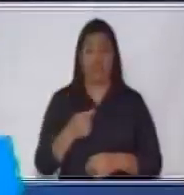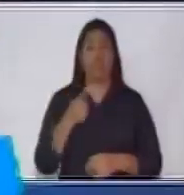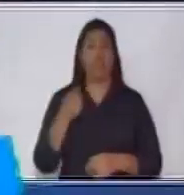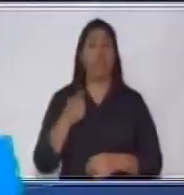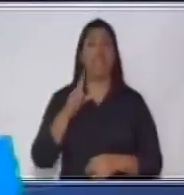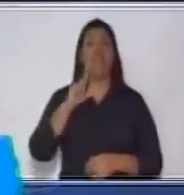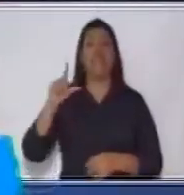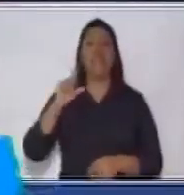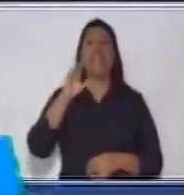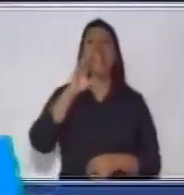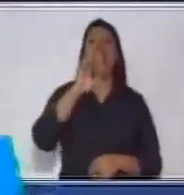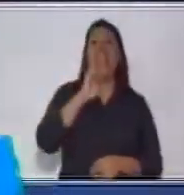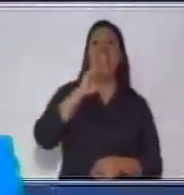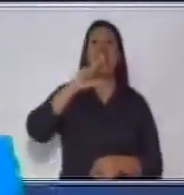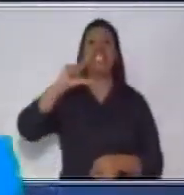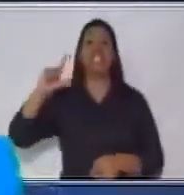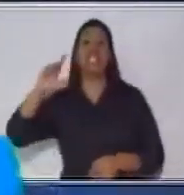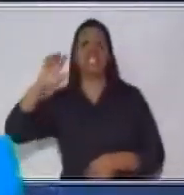es elle.